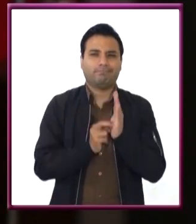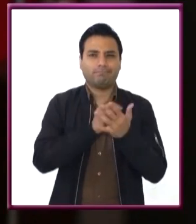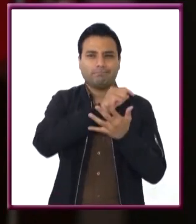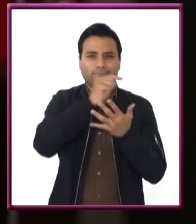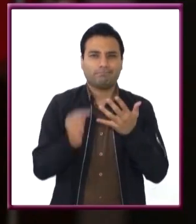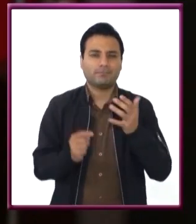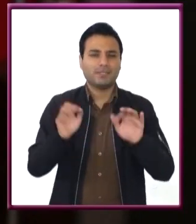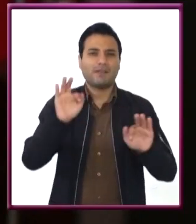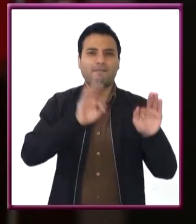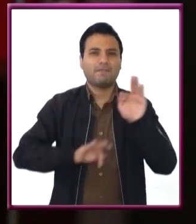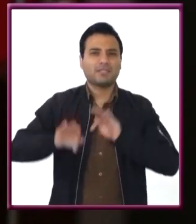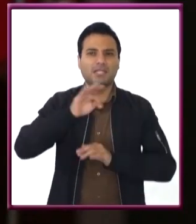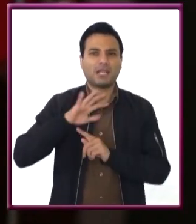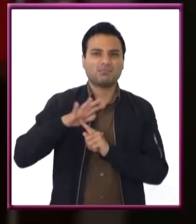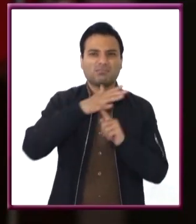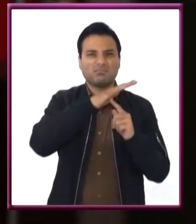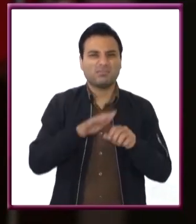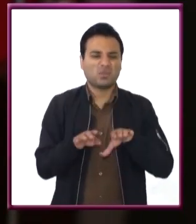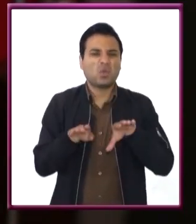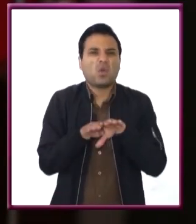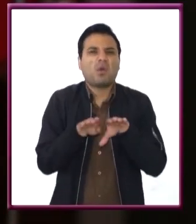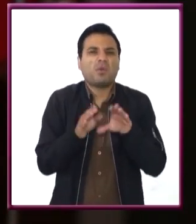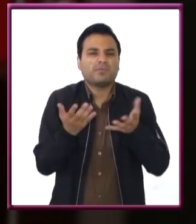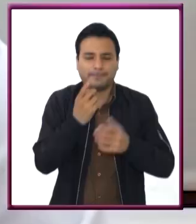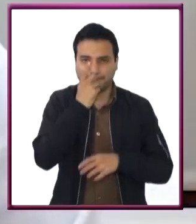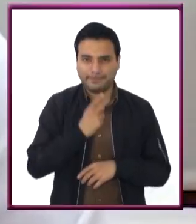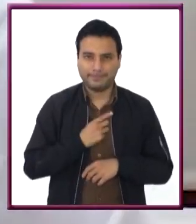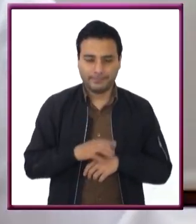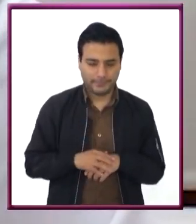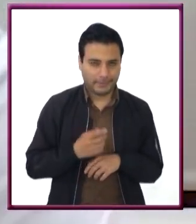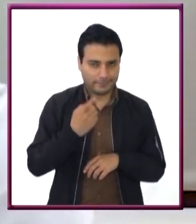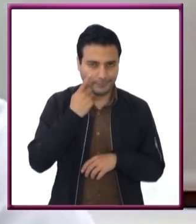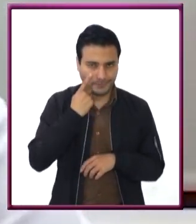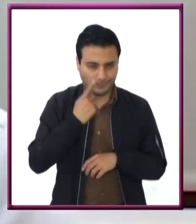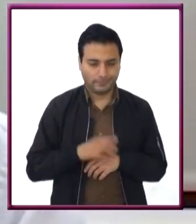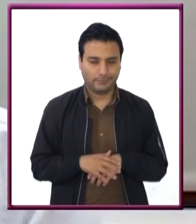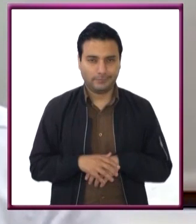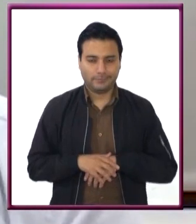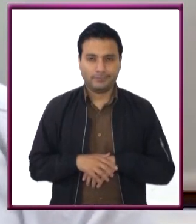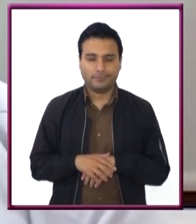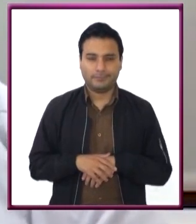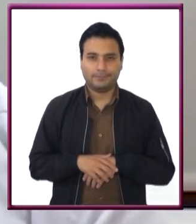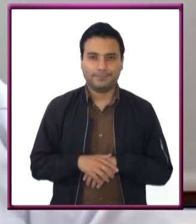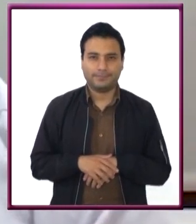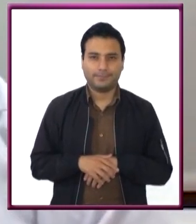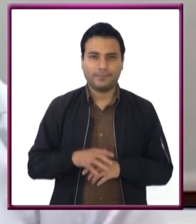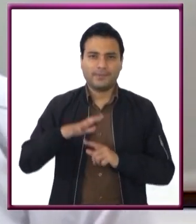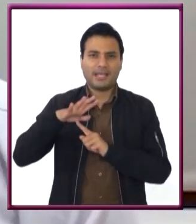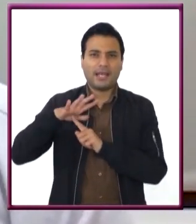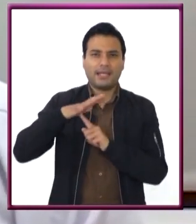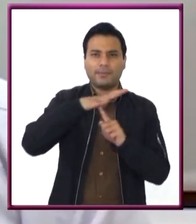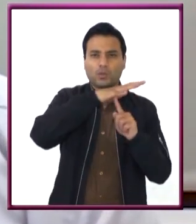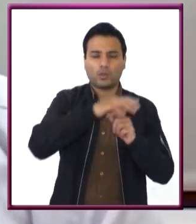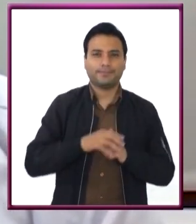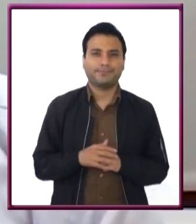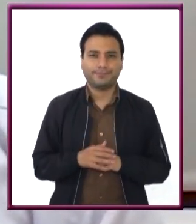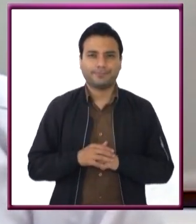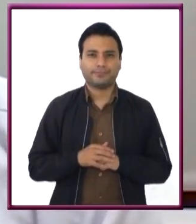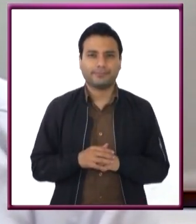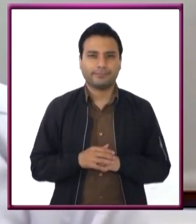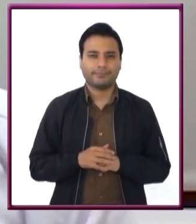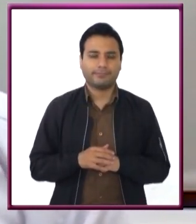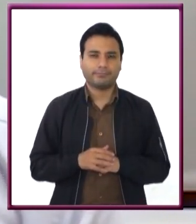la física que utiliza un helicóptero para poder volar. Mira, básicamente un helicóptero en